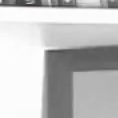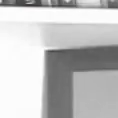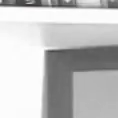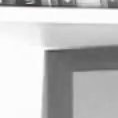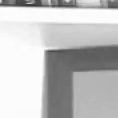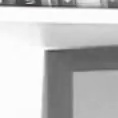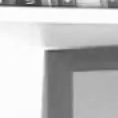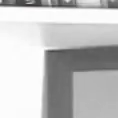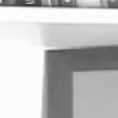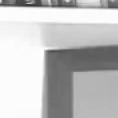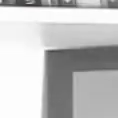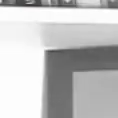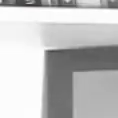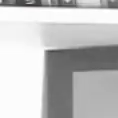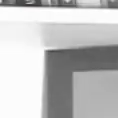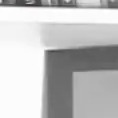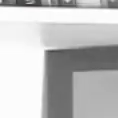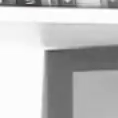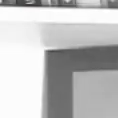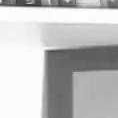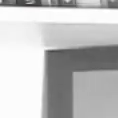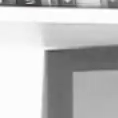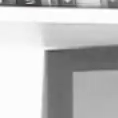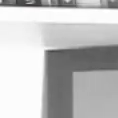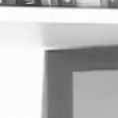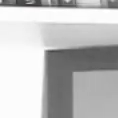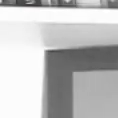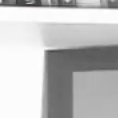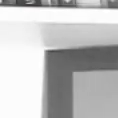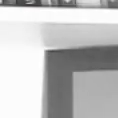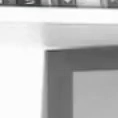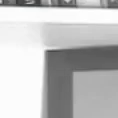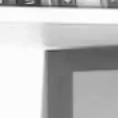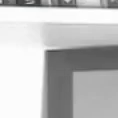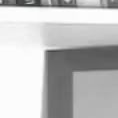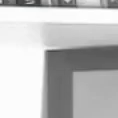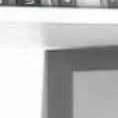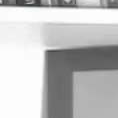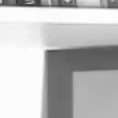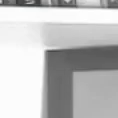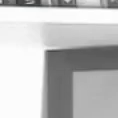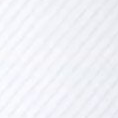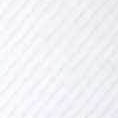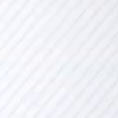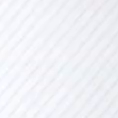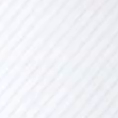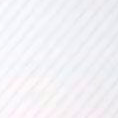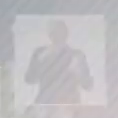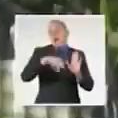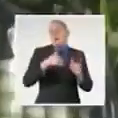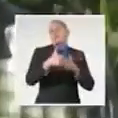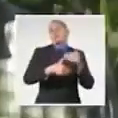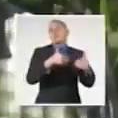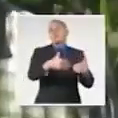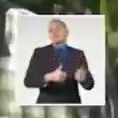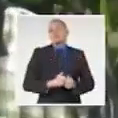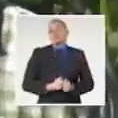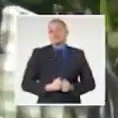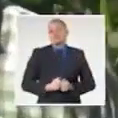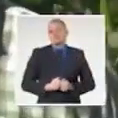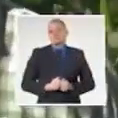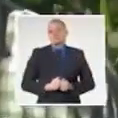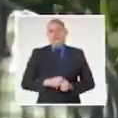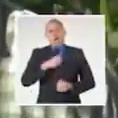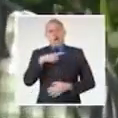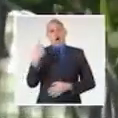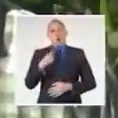joyce dice yo quedé like señores porque se me dio los 30 minutos para poder editar es así que arranca george nosotros llevamos años abogando